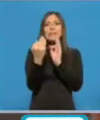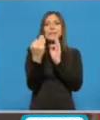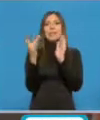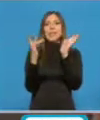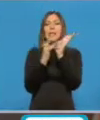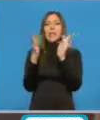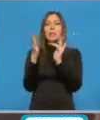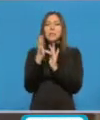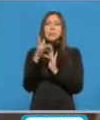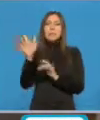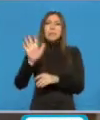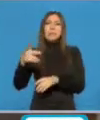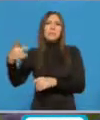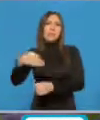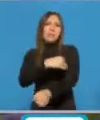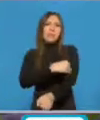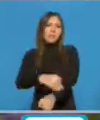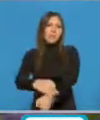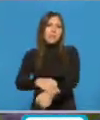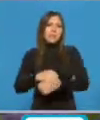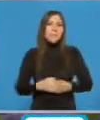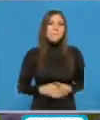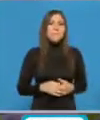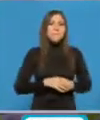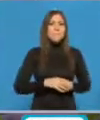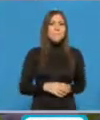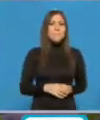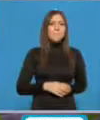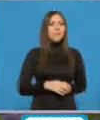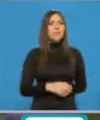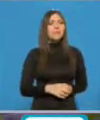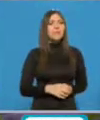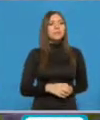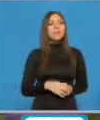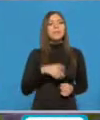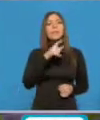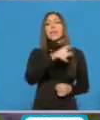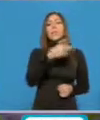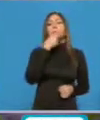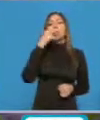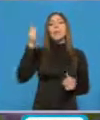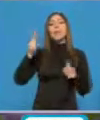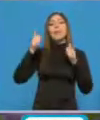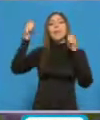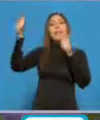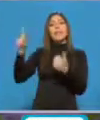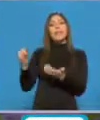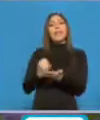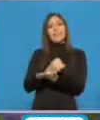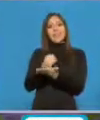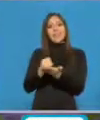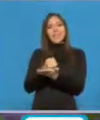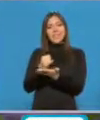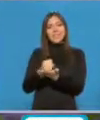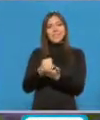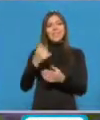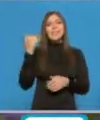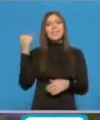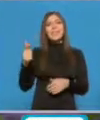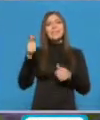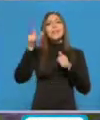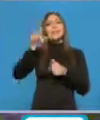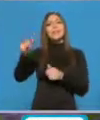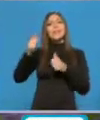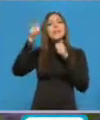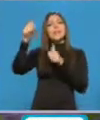era su pariente, sí. y fue de los que se quedó en Jerusalén y predicó en Jerusalén y